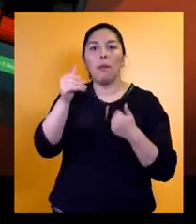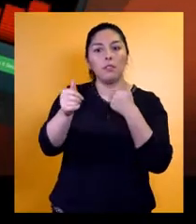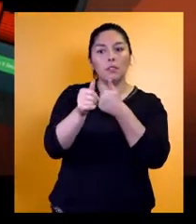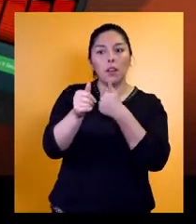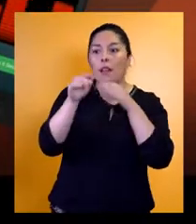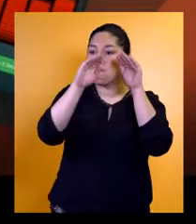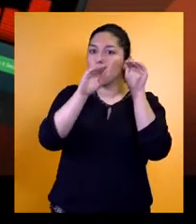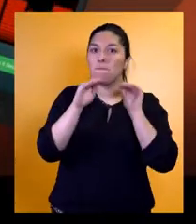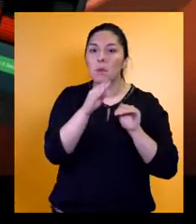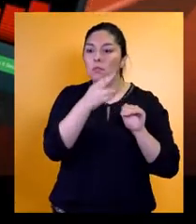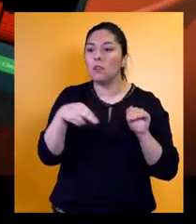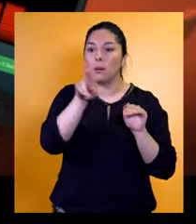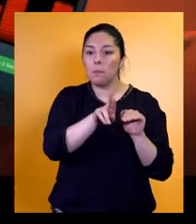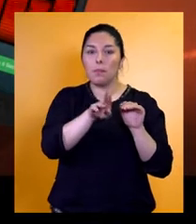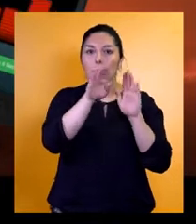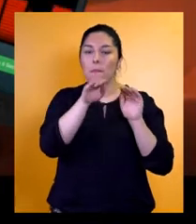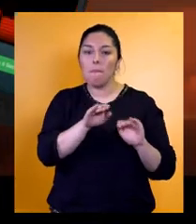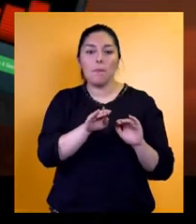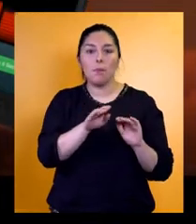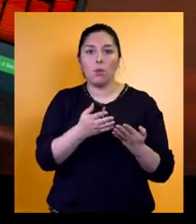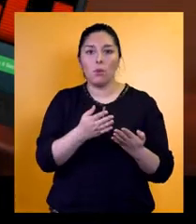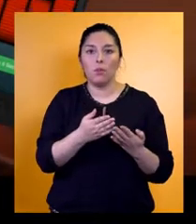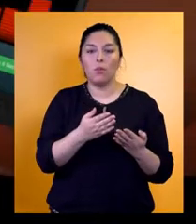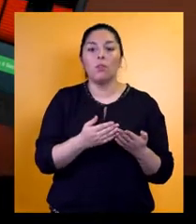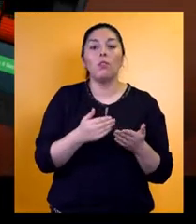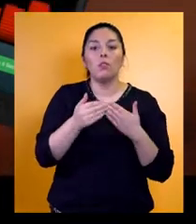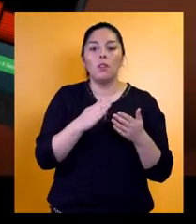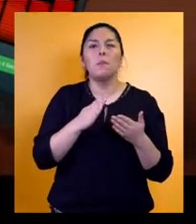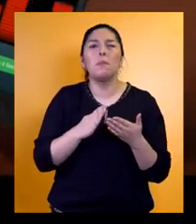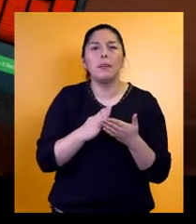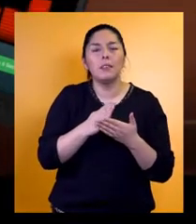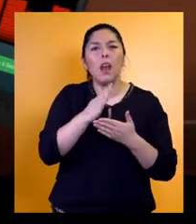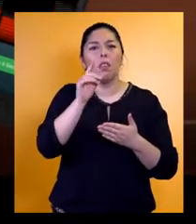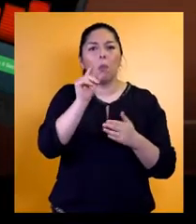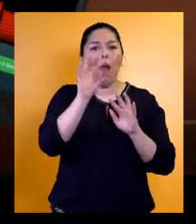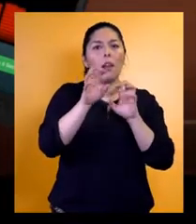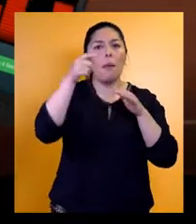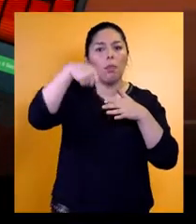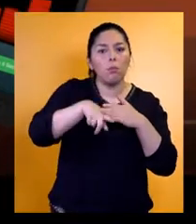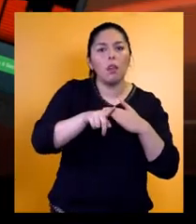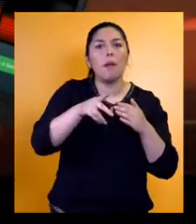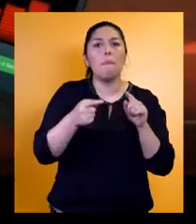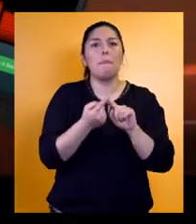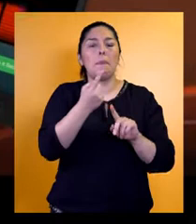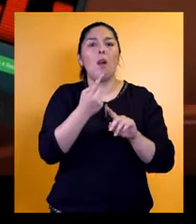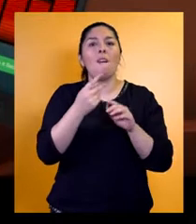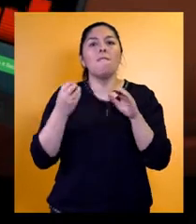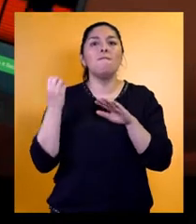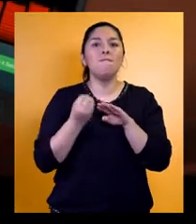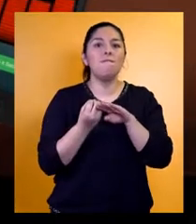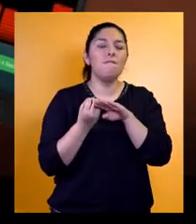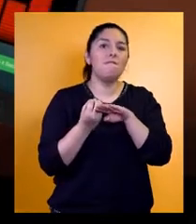sectores del archipiélago desde el momento que partieron apareciendo o siendo avistadas un grupo de